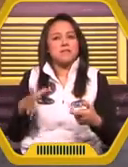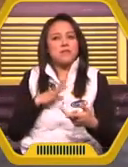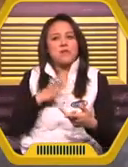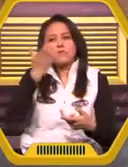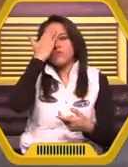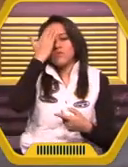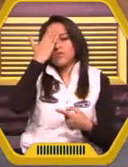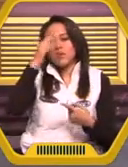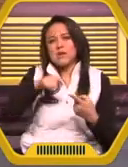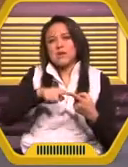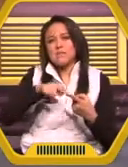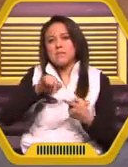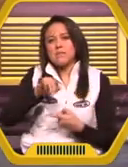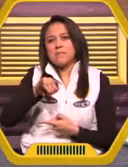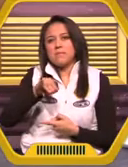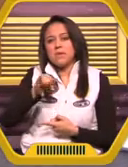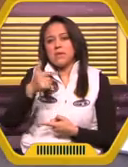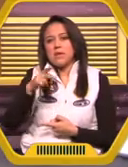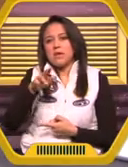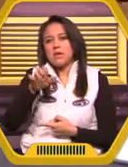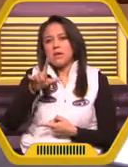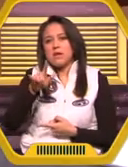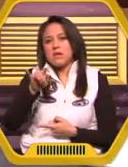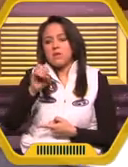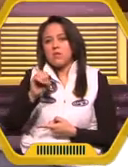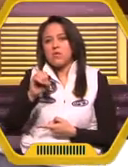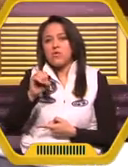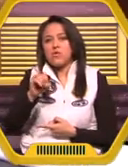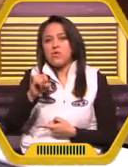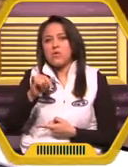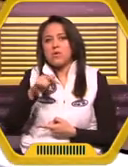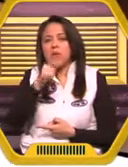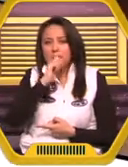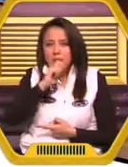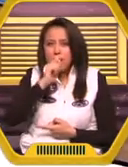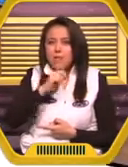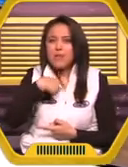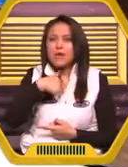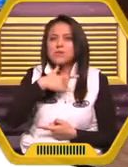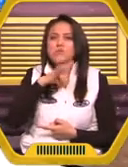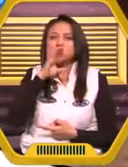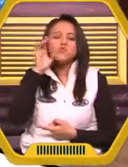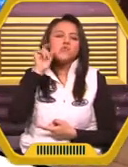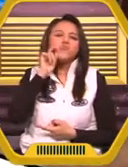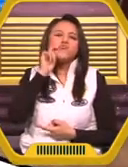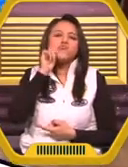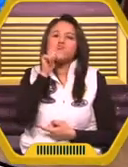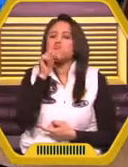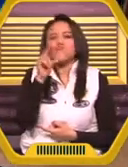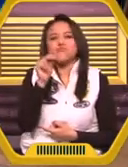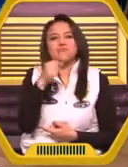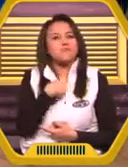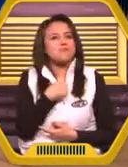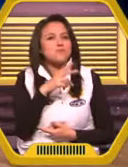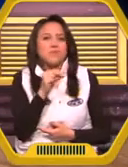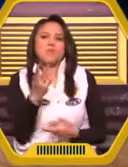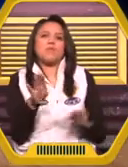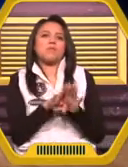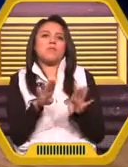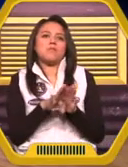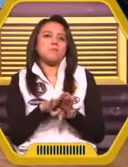probado el Miguelito con paleta helada de limón? No. No has vivido. No has